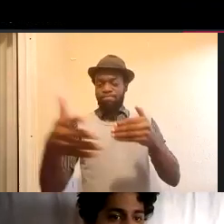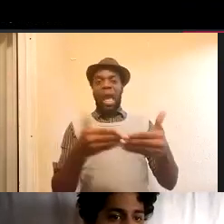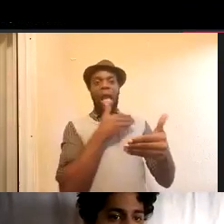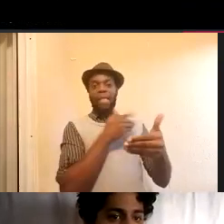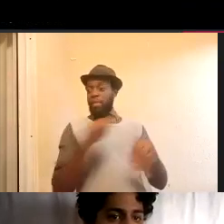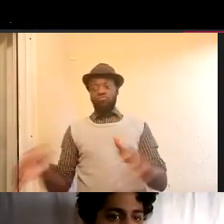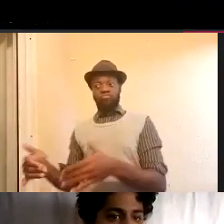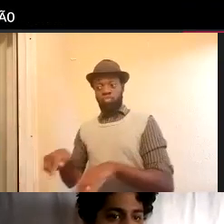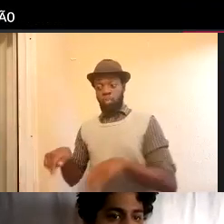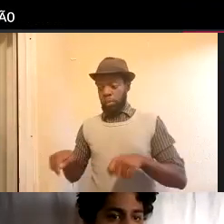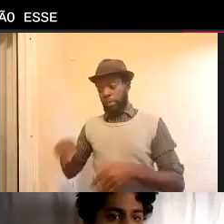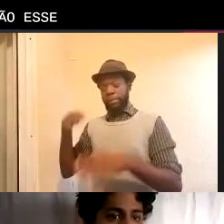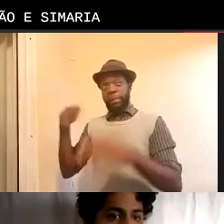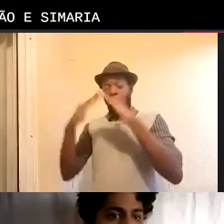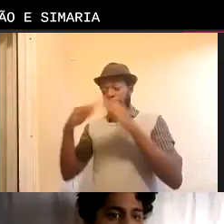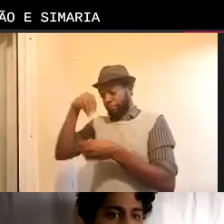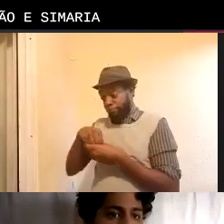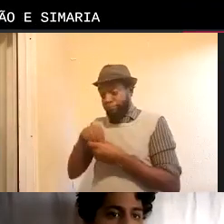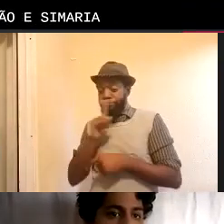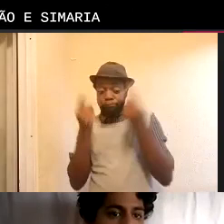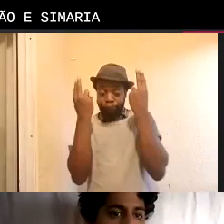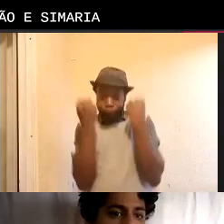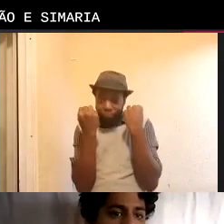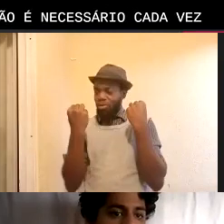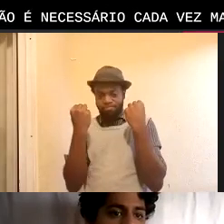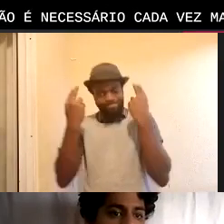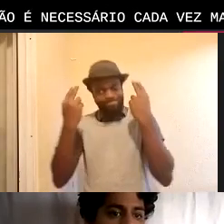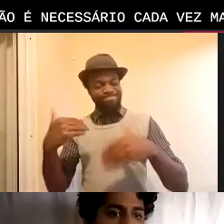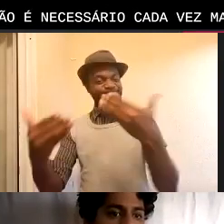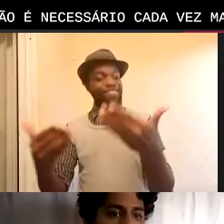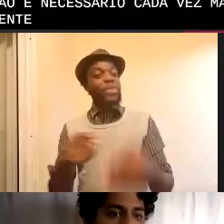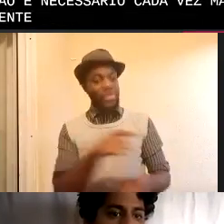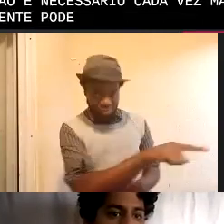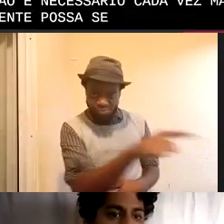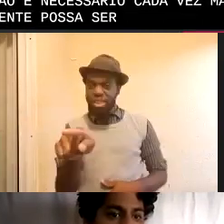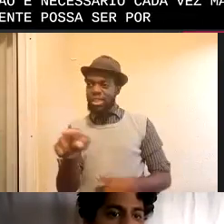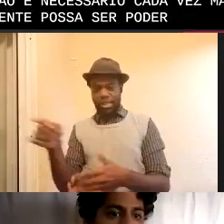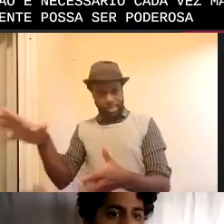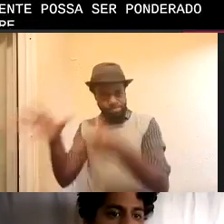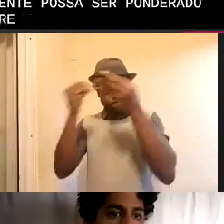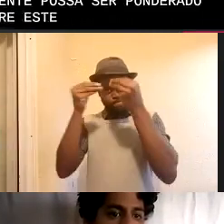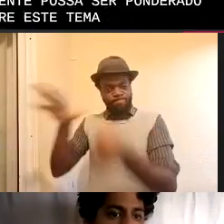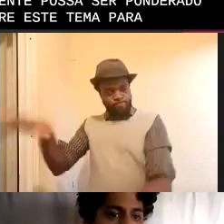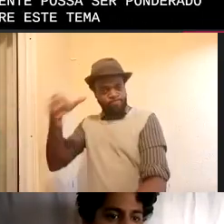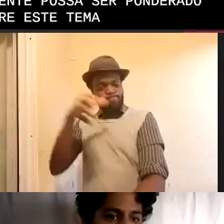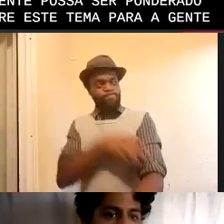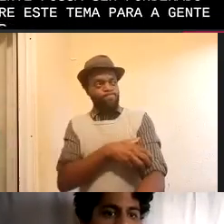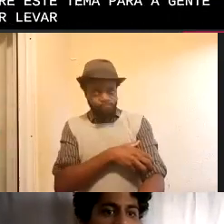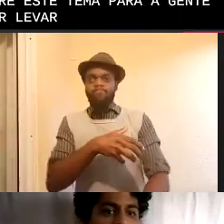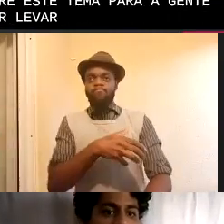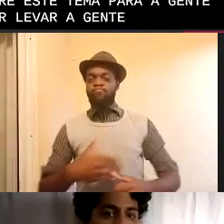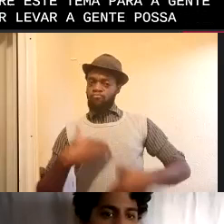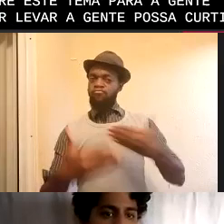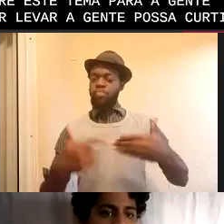necesario, ¿verdad?, que cada vez más nos empoderemos de este tema para que podamos gozar nuestra